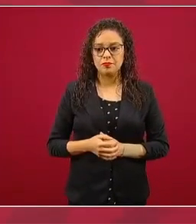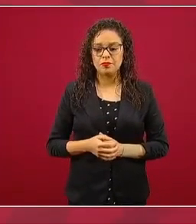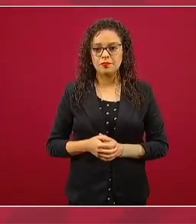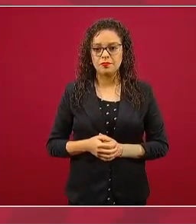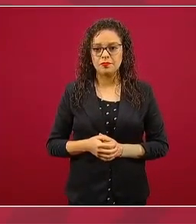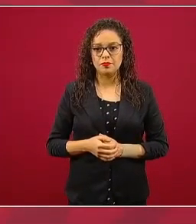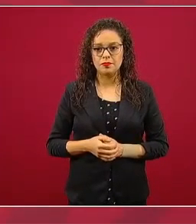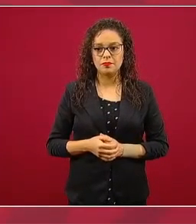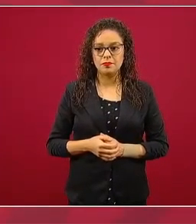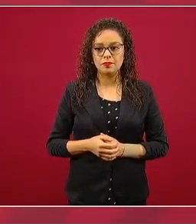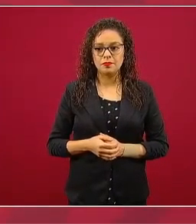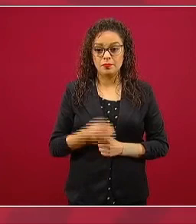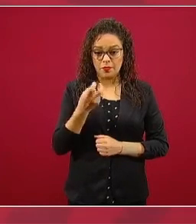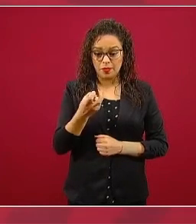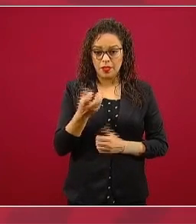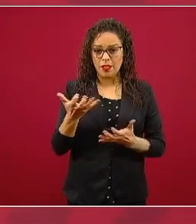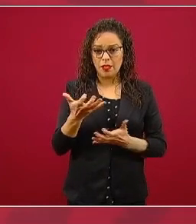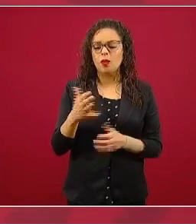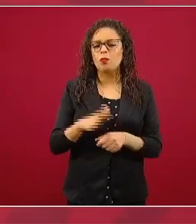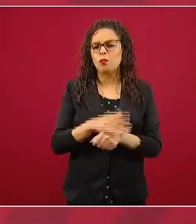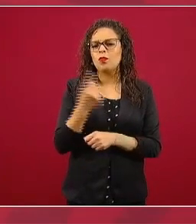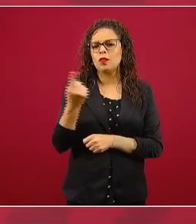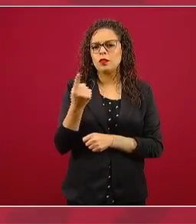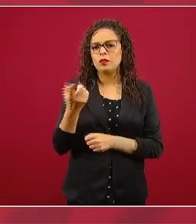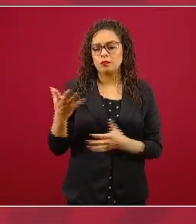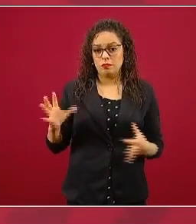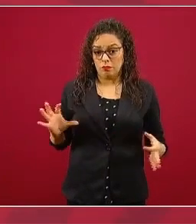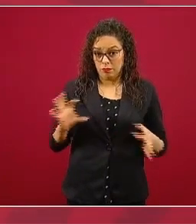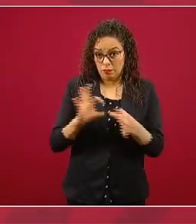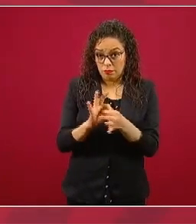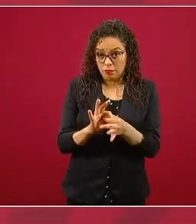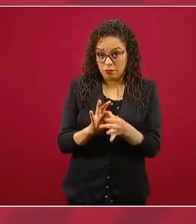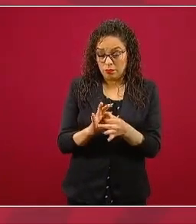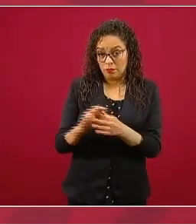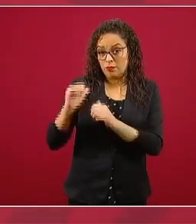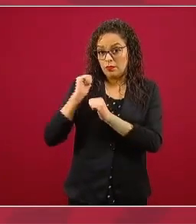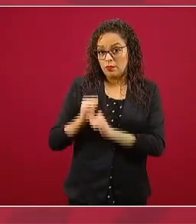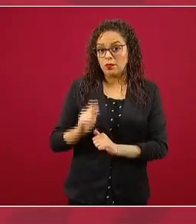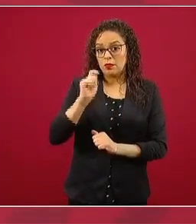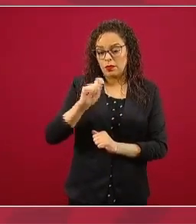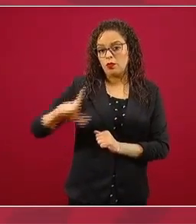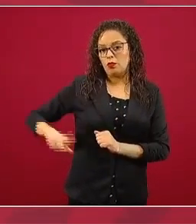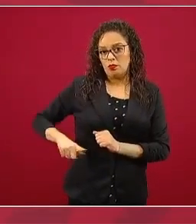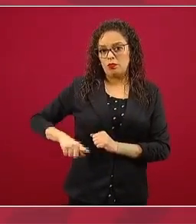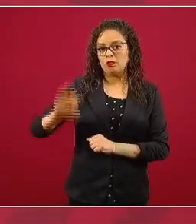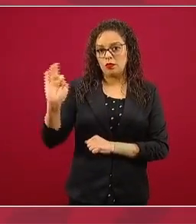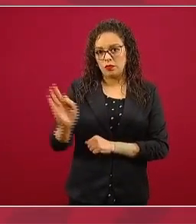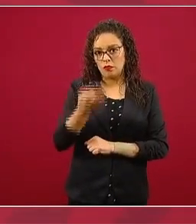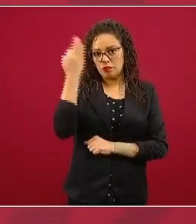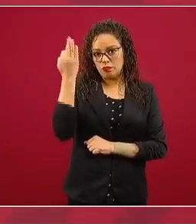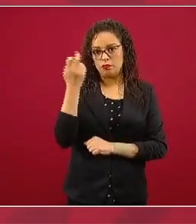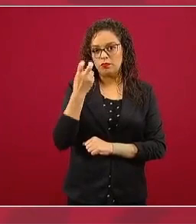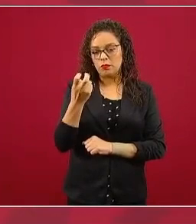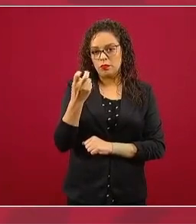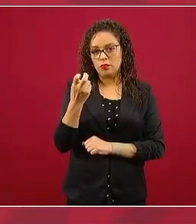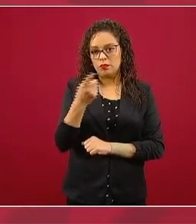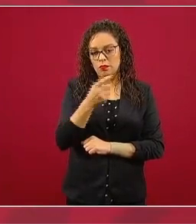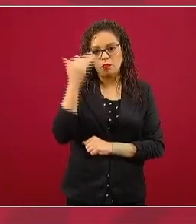porque nos corresponde al gobierno federal utilizar estos